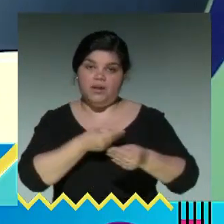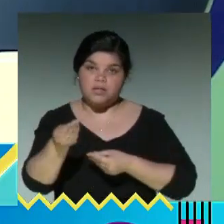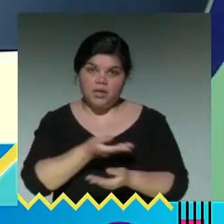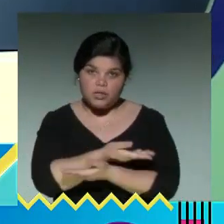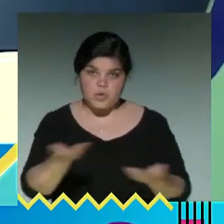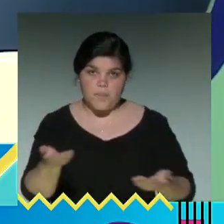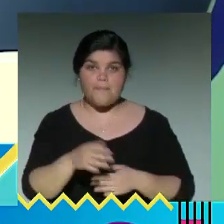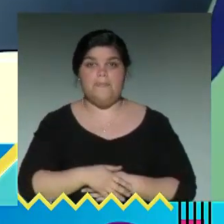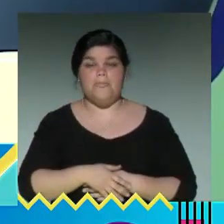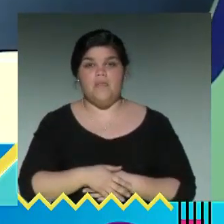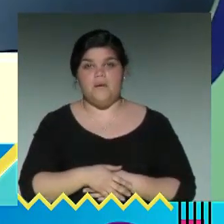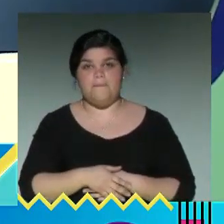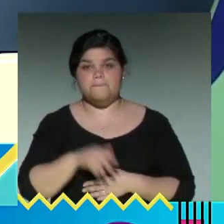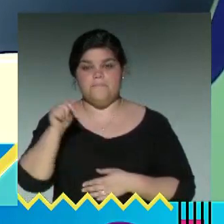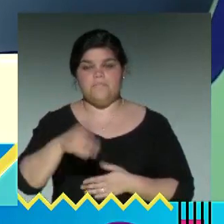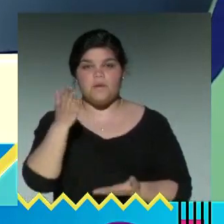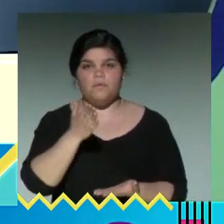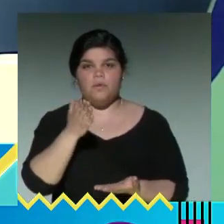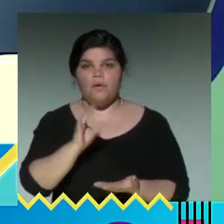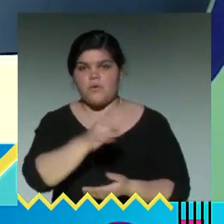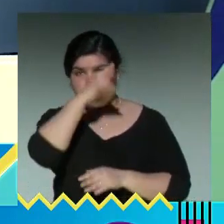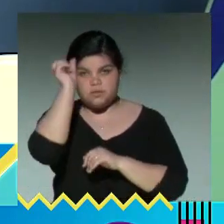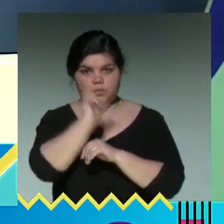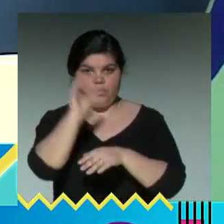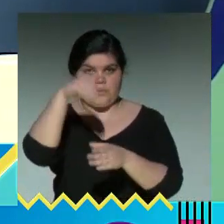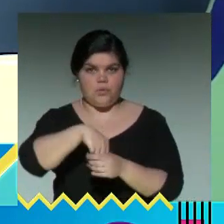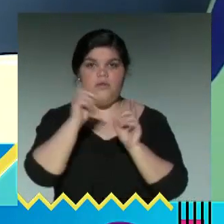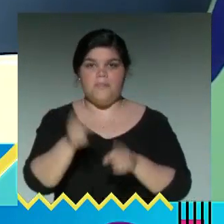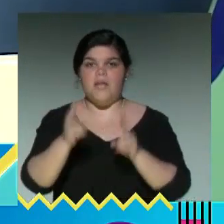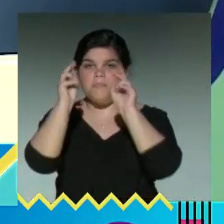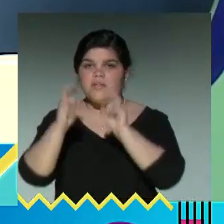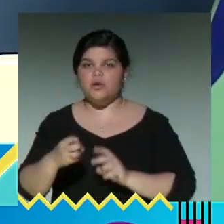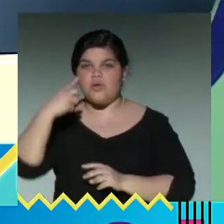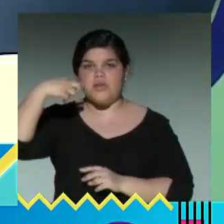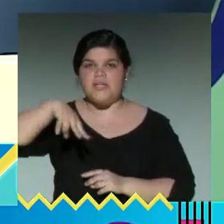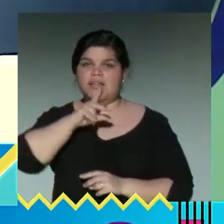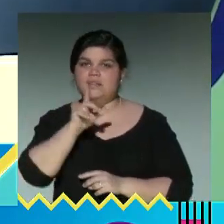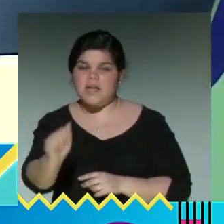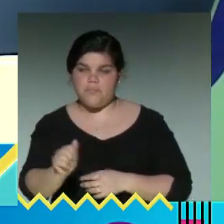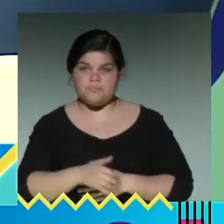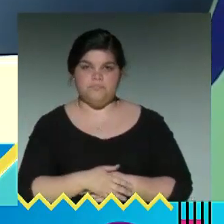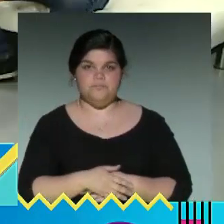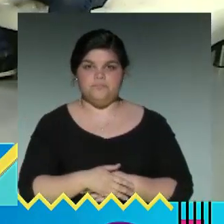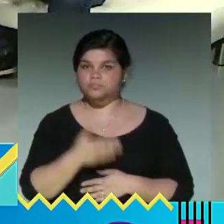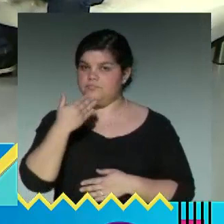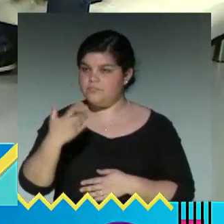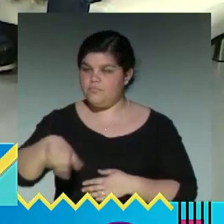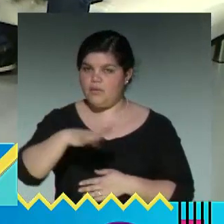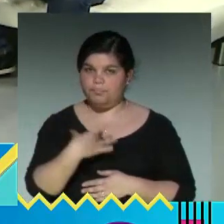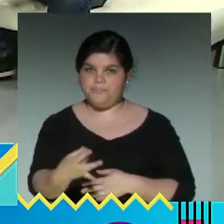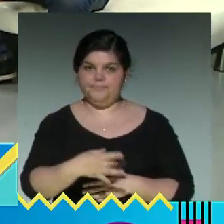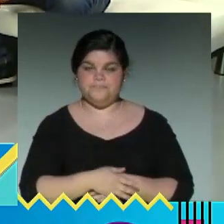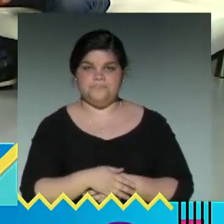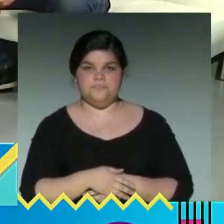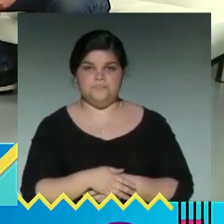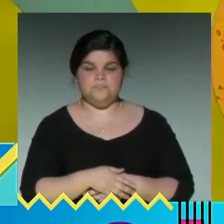y Políticas y Sociales, perdón, en la Universidad Nacional de Cuyo y es investigador del INTA. Muchas gracias, Javier, por estar presente. No, por favor, gracias por la invitación. Y también está